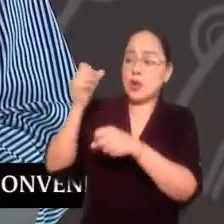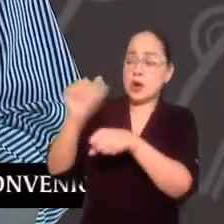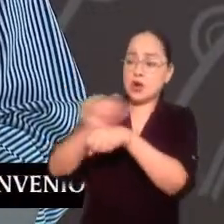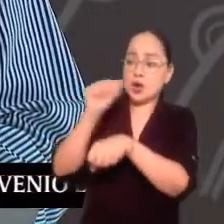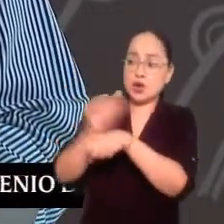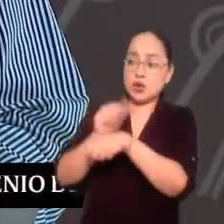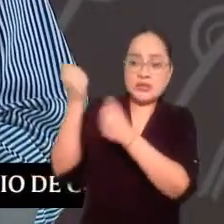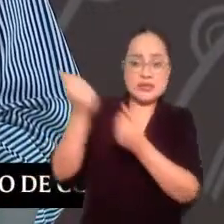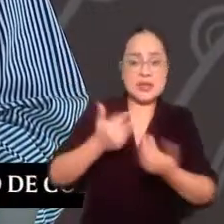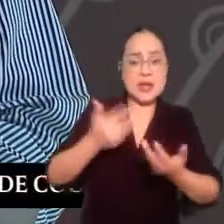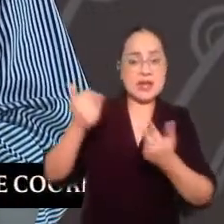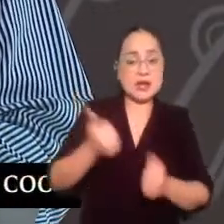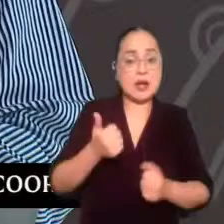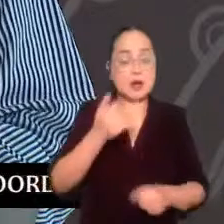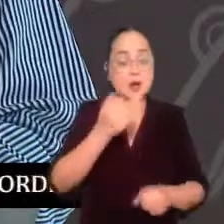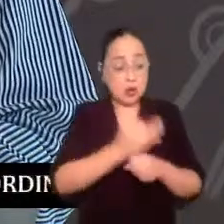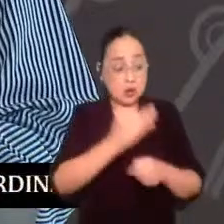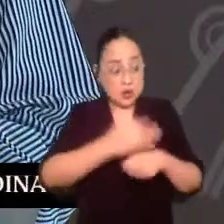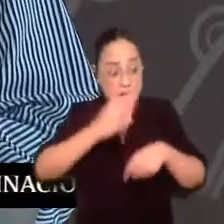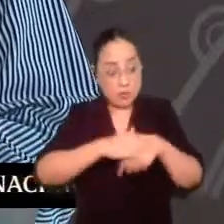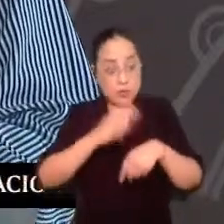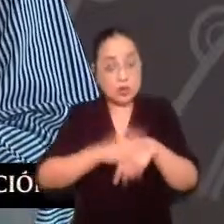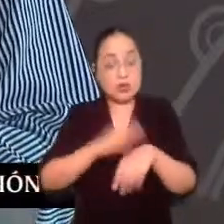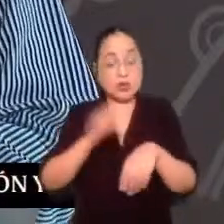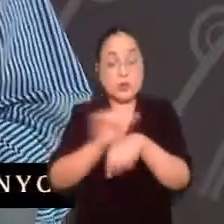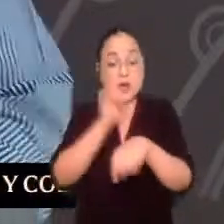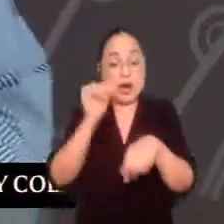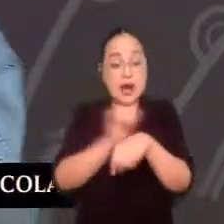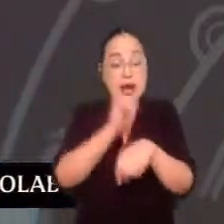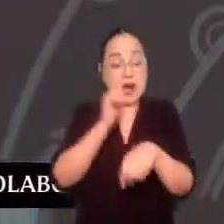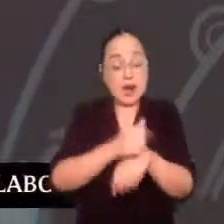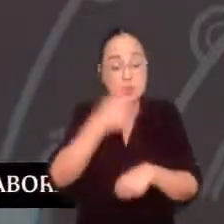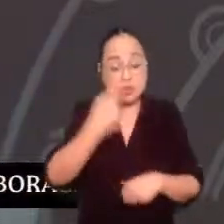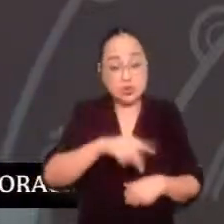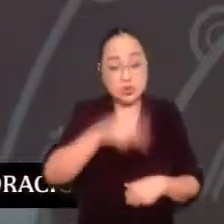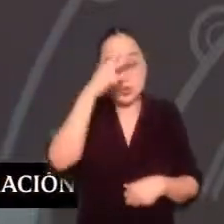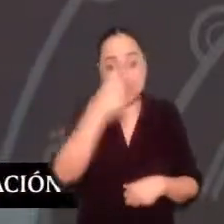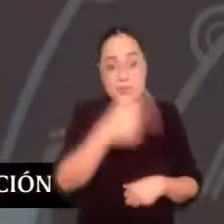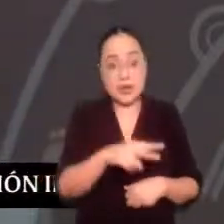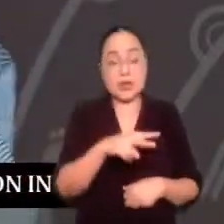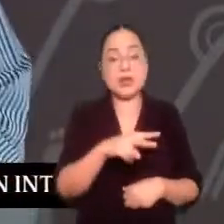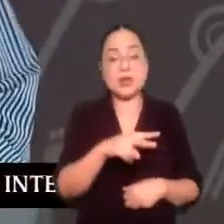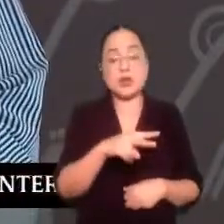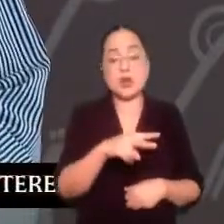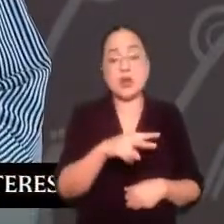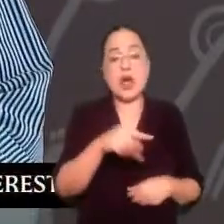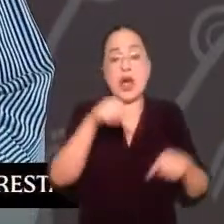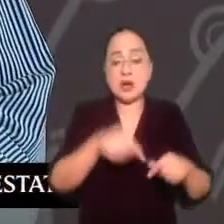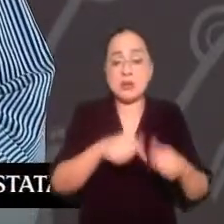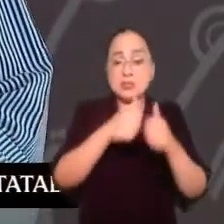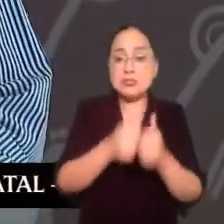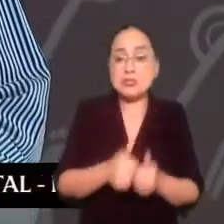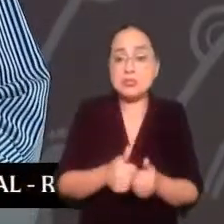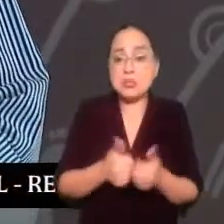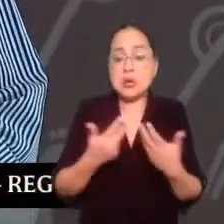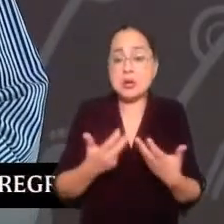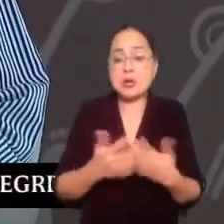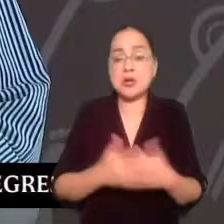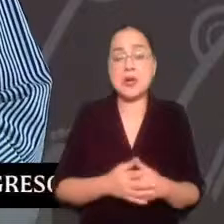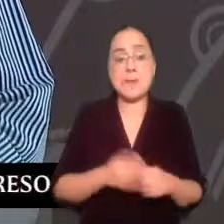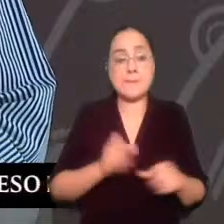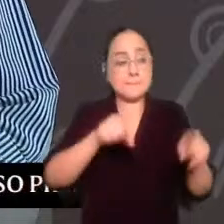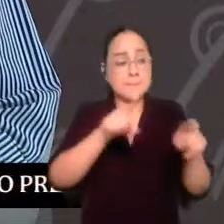regularizar carros. Carros robados en Estados Unidos cruzan la frontera y vienen y se instalan aquí. Esos carros pues traen